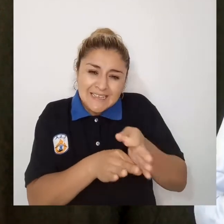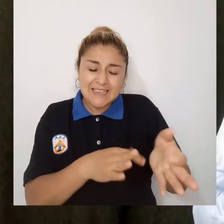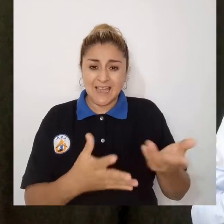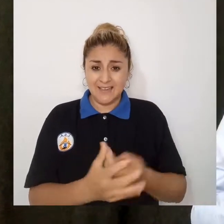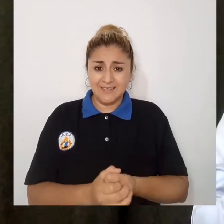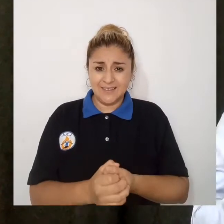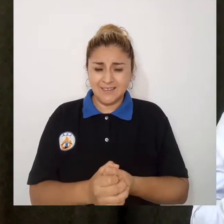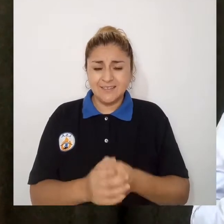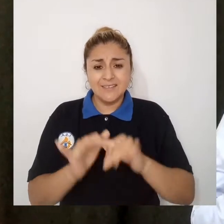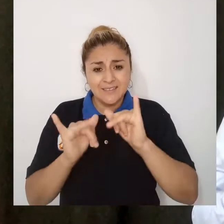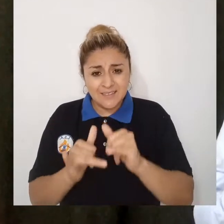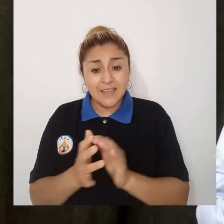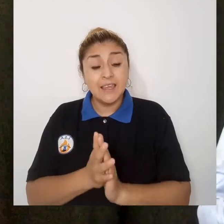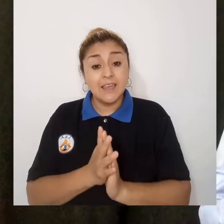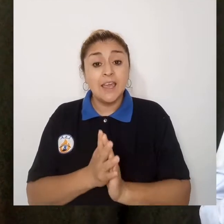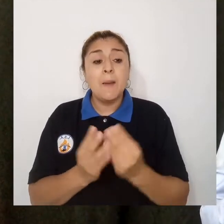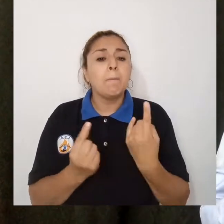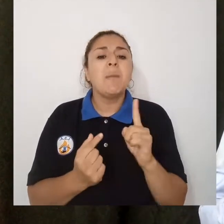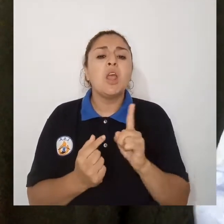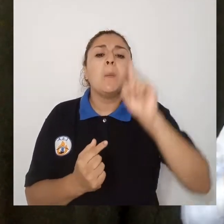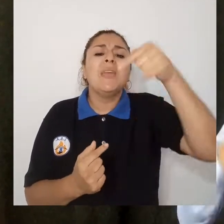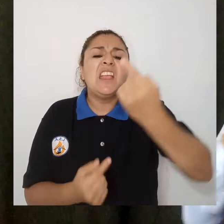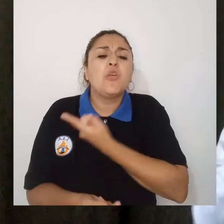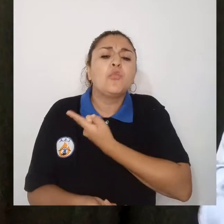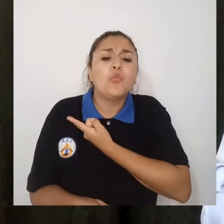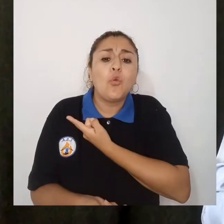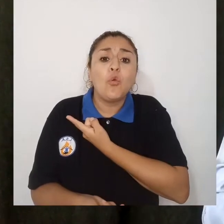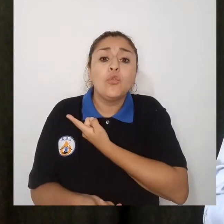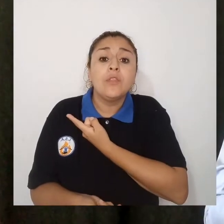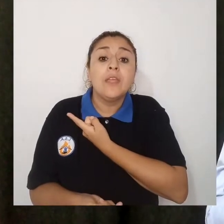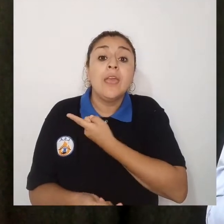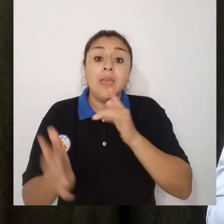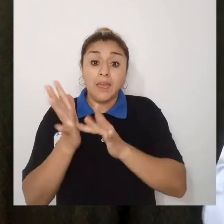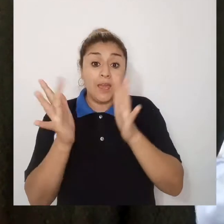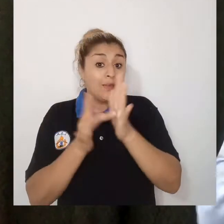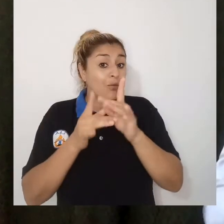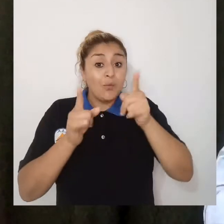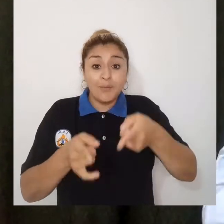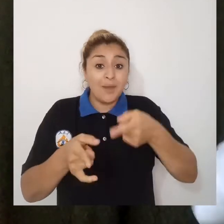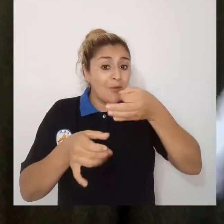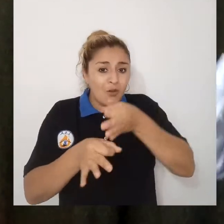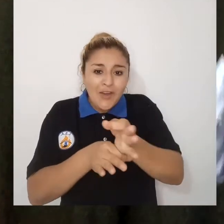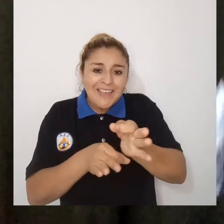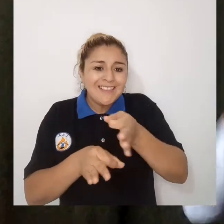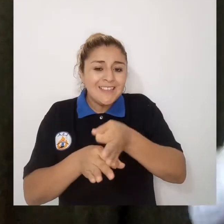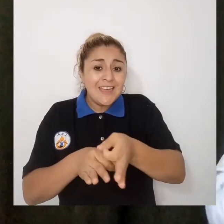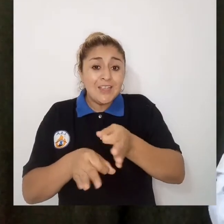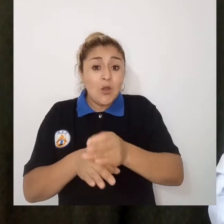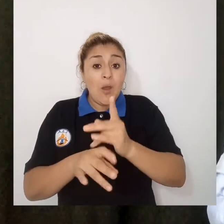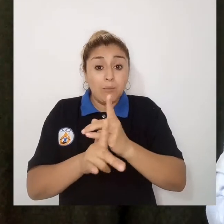todas las enseñanzas de cristo y las bases de la fe que eran la